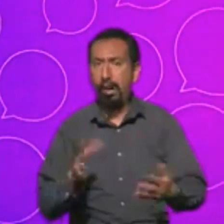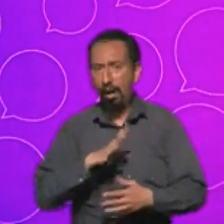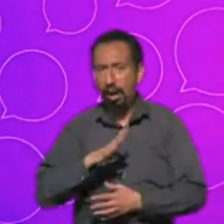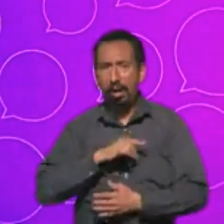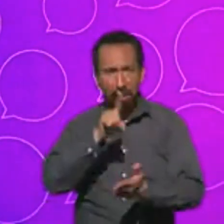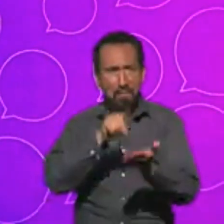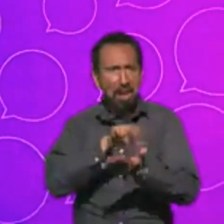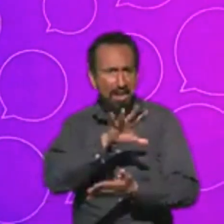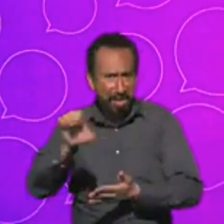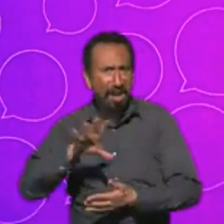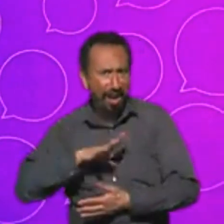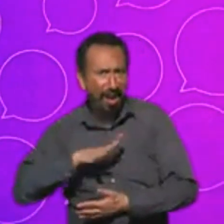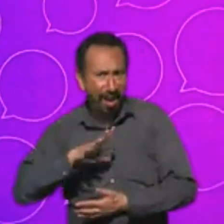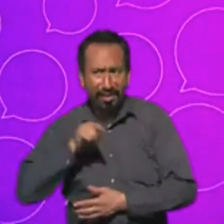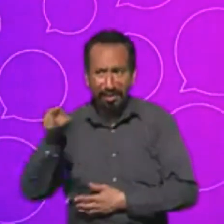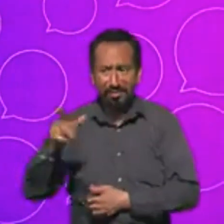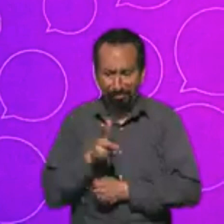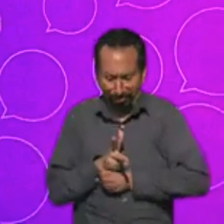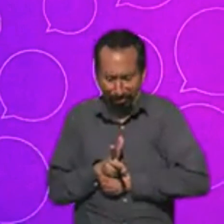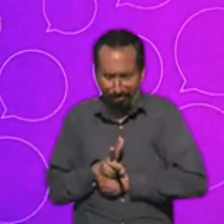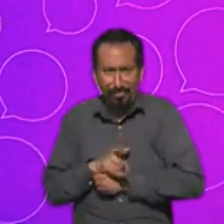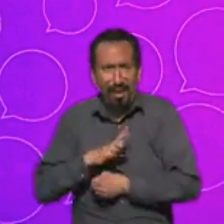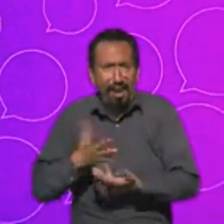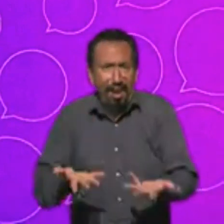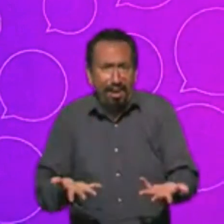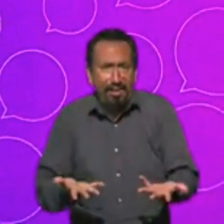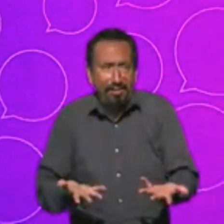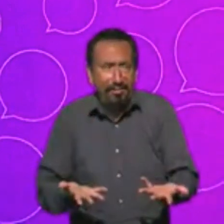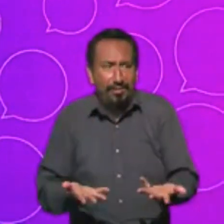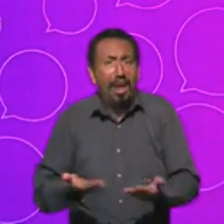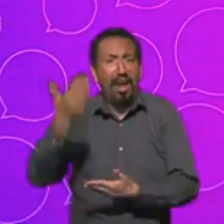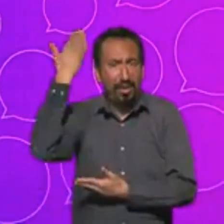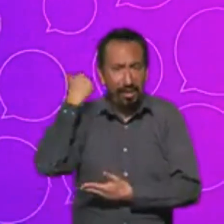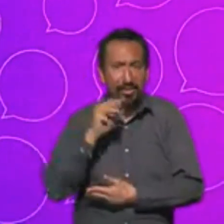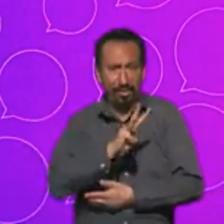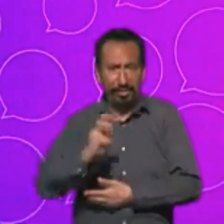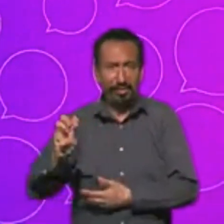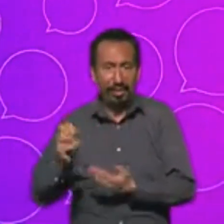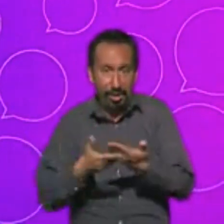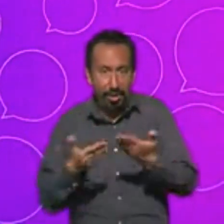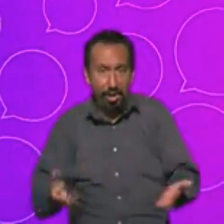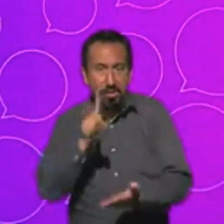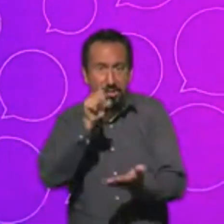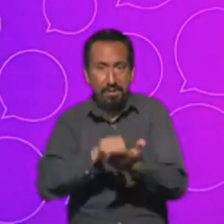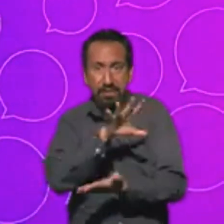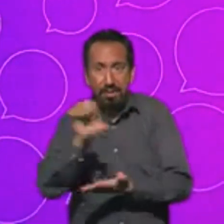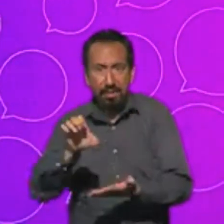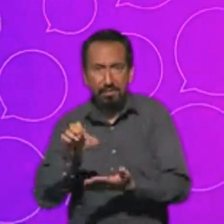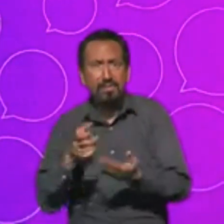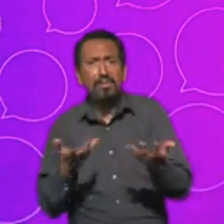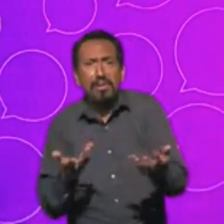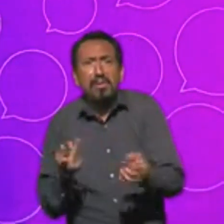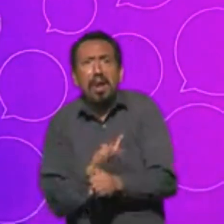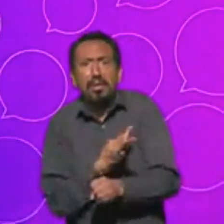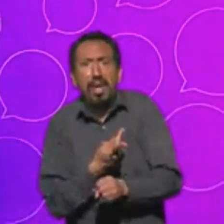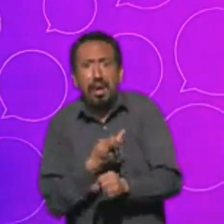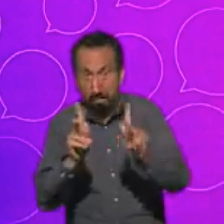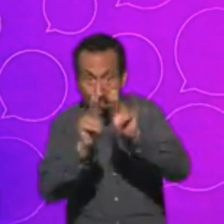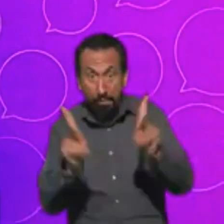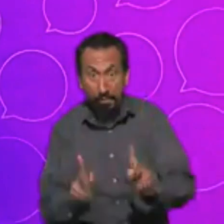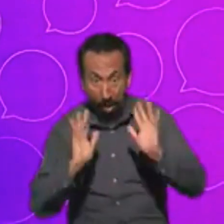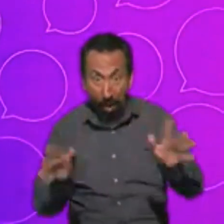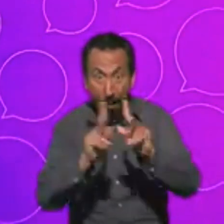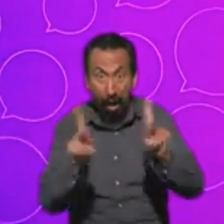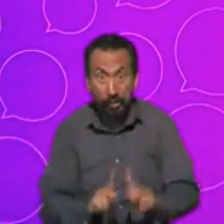100 cámaras no tenemos como 100 cámaras ahora teníamos 300 y tantas y pues yo no veo que se haya mejorado en esa